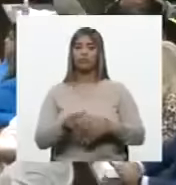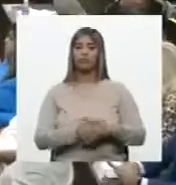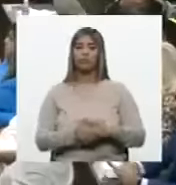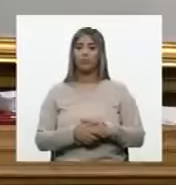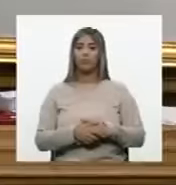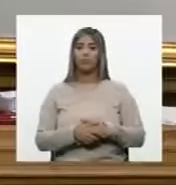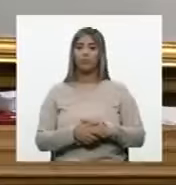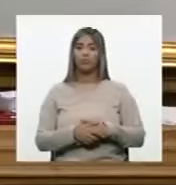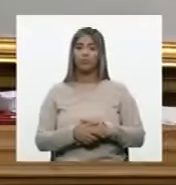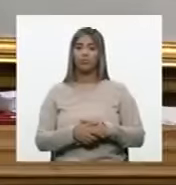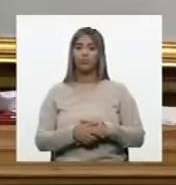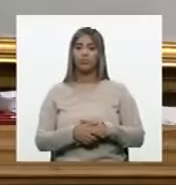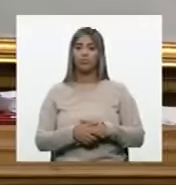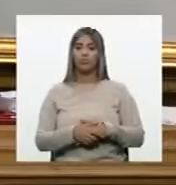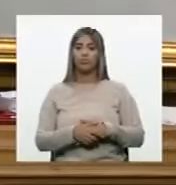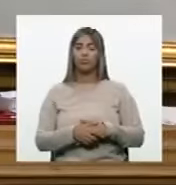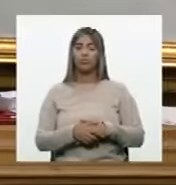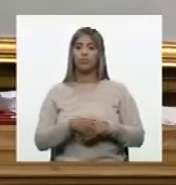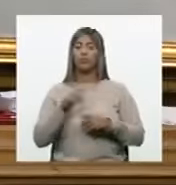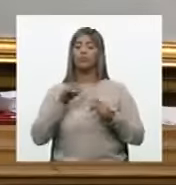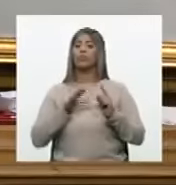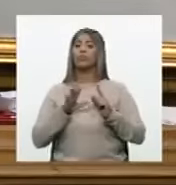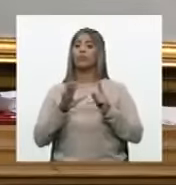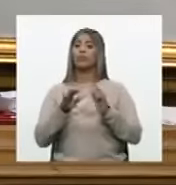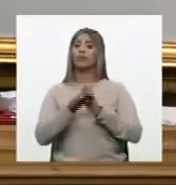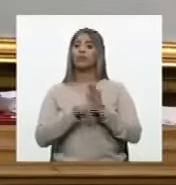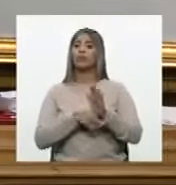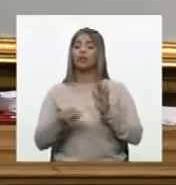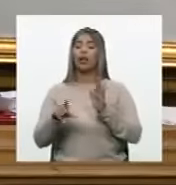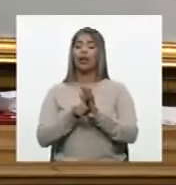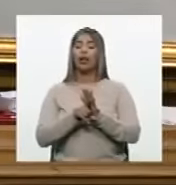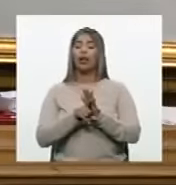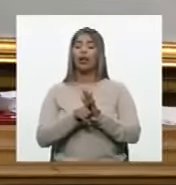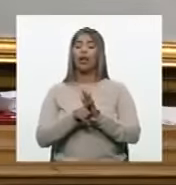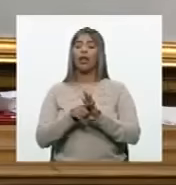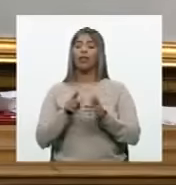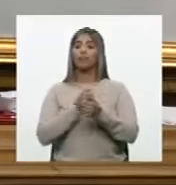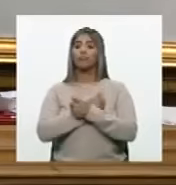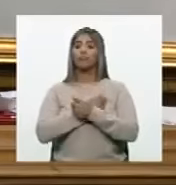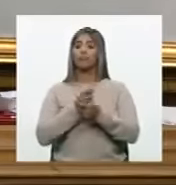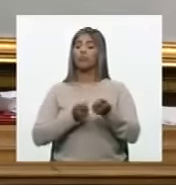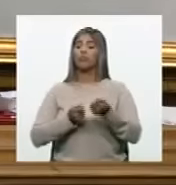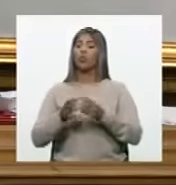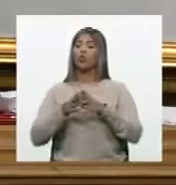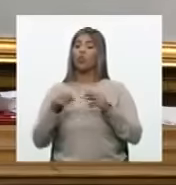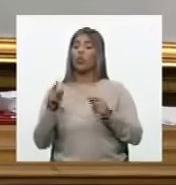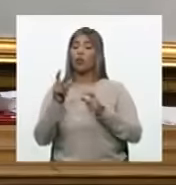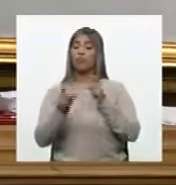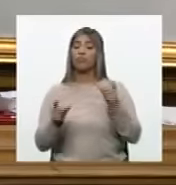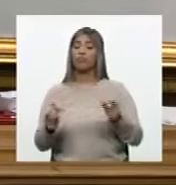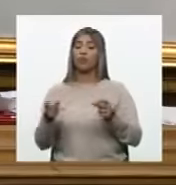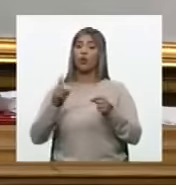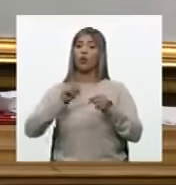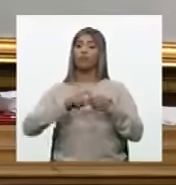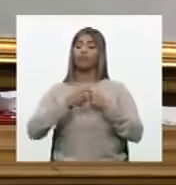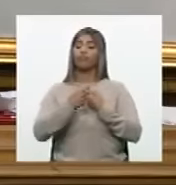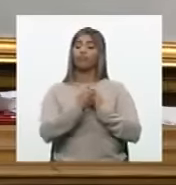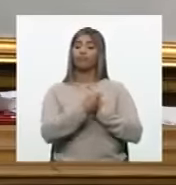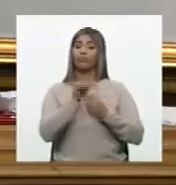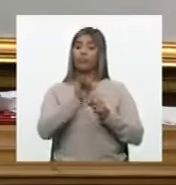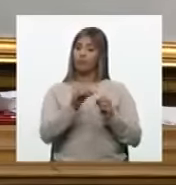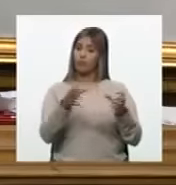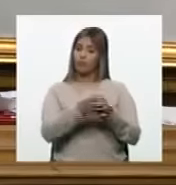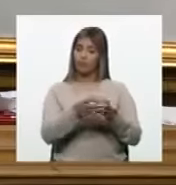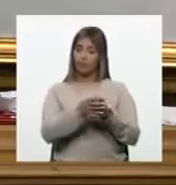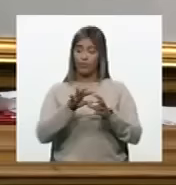unanimidad. Sexto, la aplicación de la ley de extinción de dominio sobre todas las personas involucradas en dicha trama